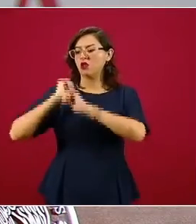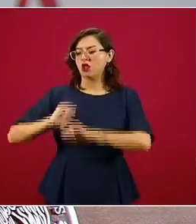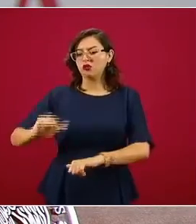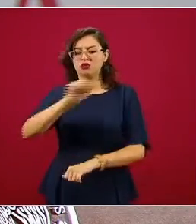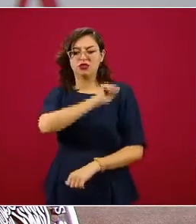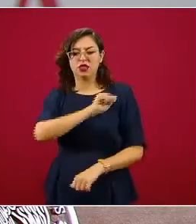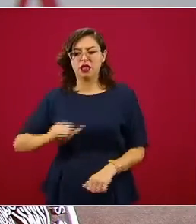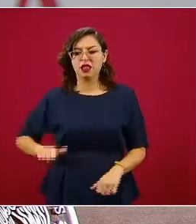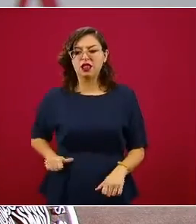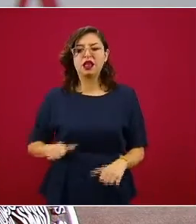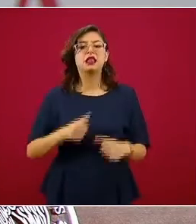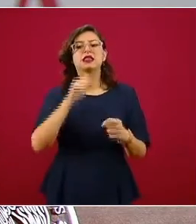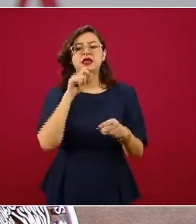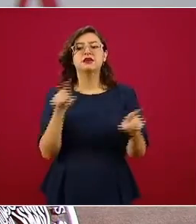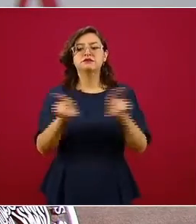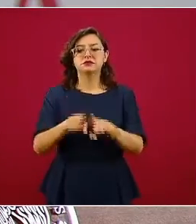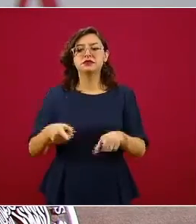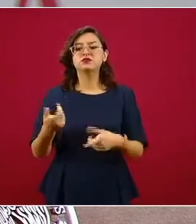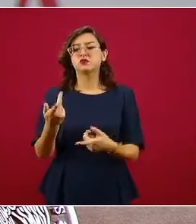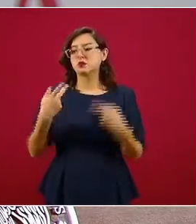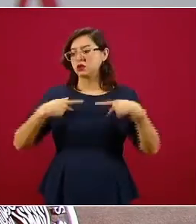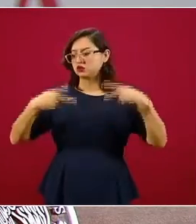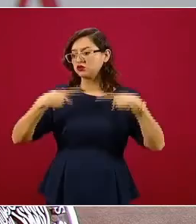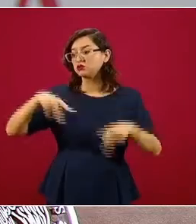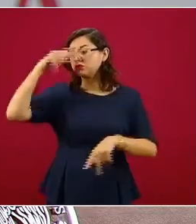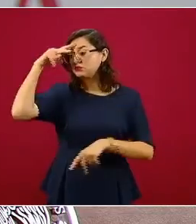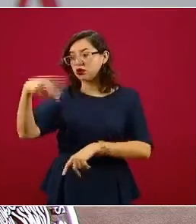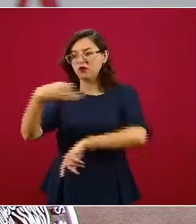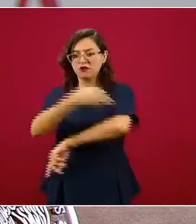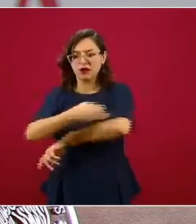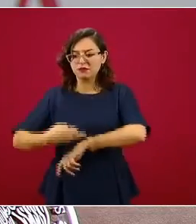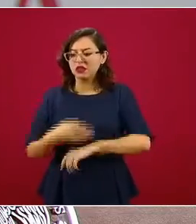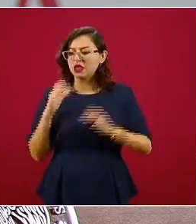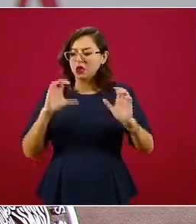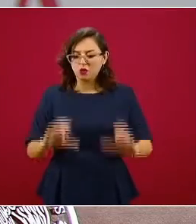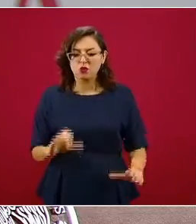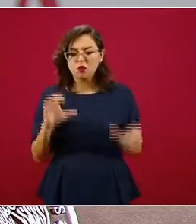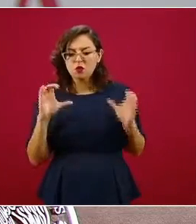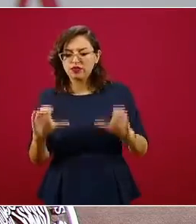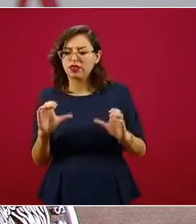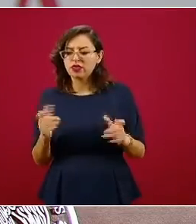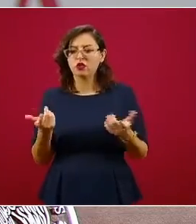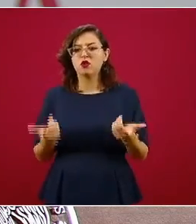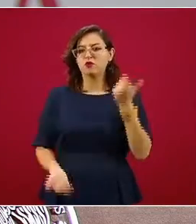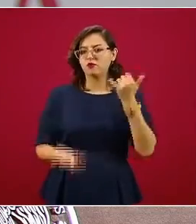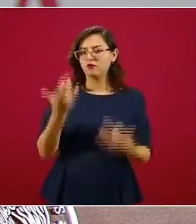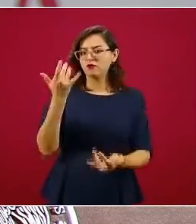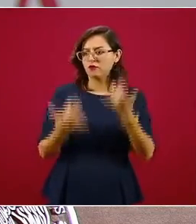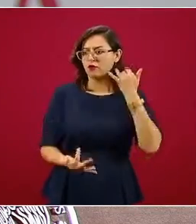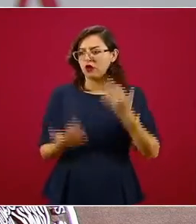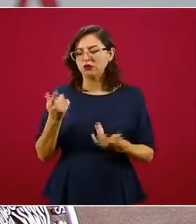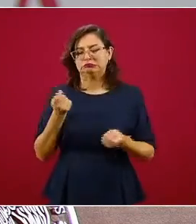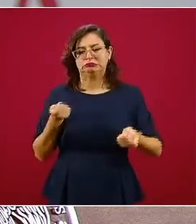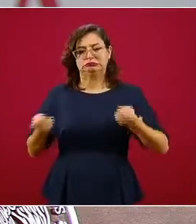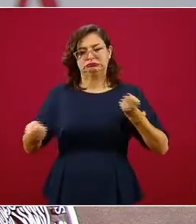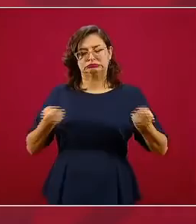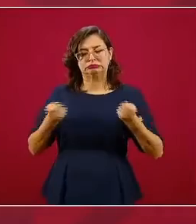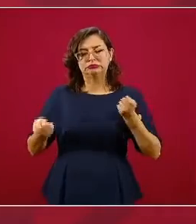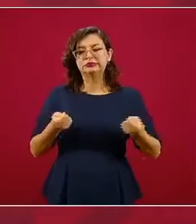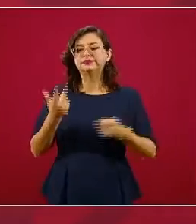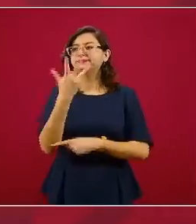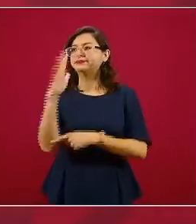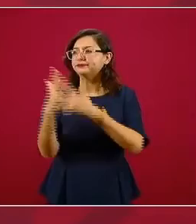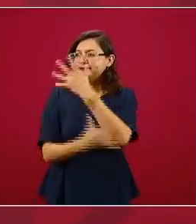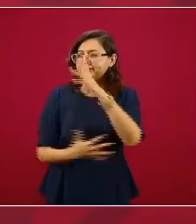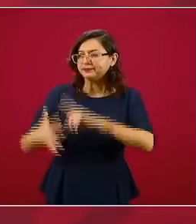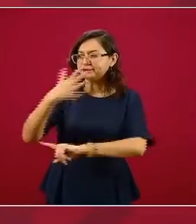por supuesto de las familias mexicanas que han tenido mayor cuidado para manejar el fuego cerca de las áreas naturales.